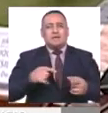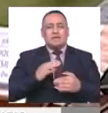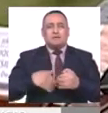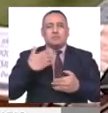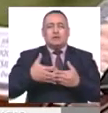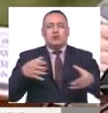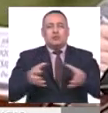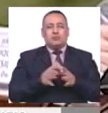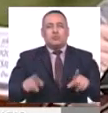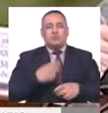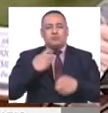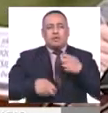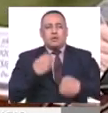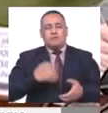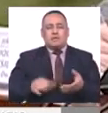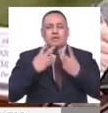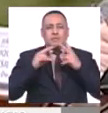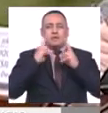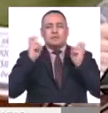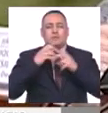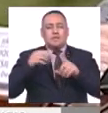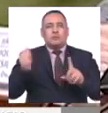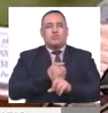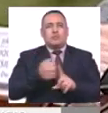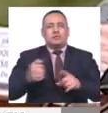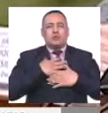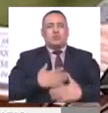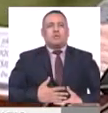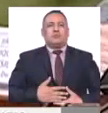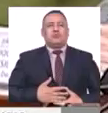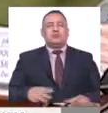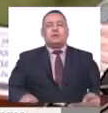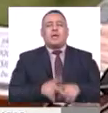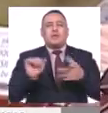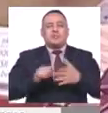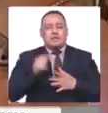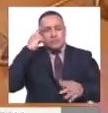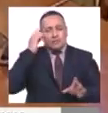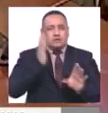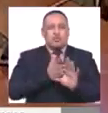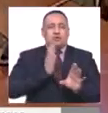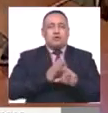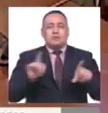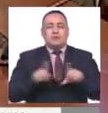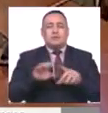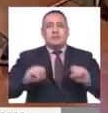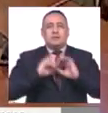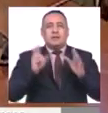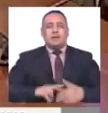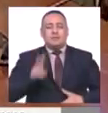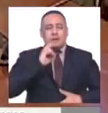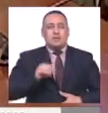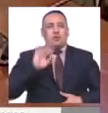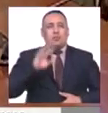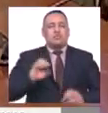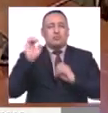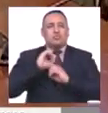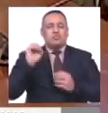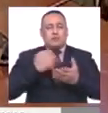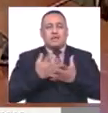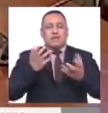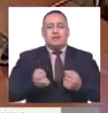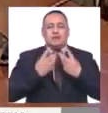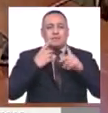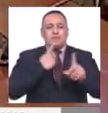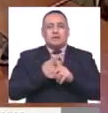las amenazas se conviertan en actos de violencia física y psicológica. Para el viernes 4 de octubre se espera la presencia